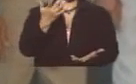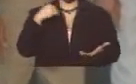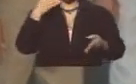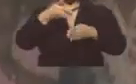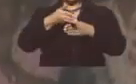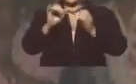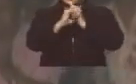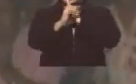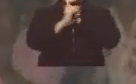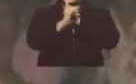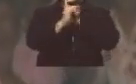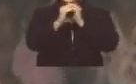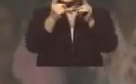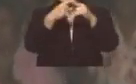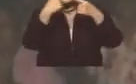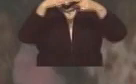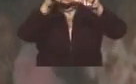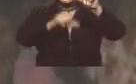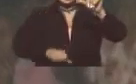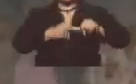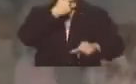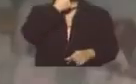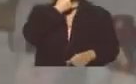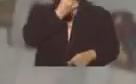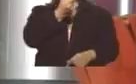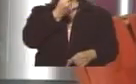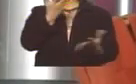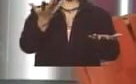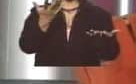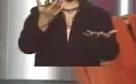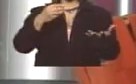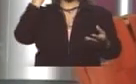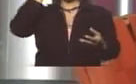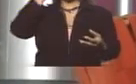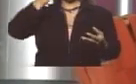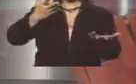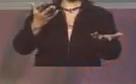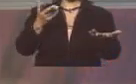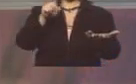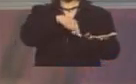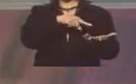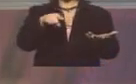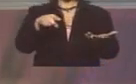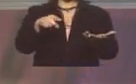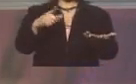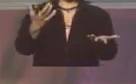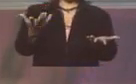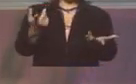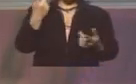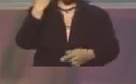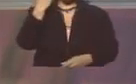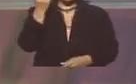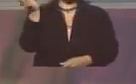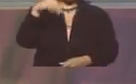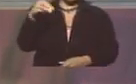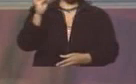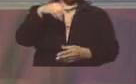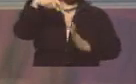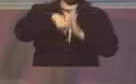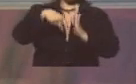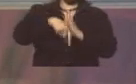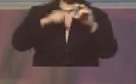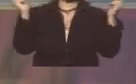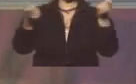sencillos, porque si la gente se va por internet, va a conseguir cosas fáciles. ¿A qué le atribuyes? ¿A qué le atribuyes tú esa, tal vez esa falta